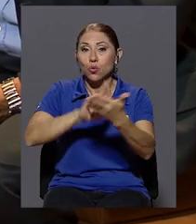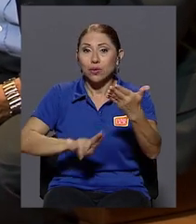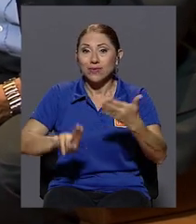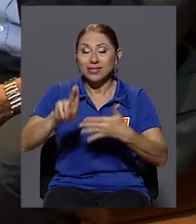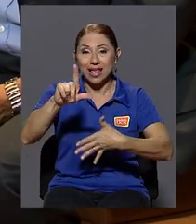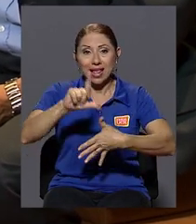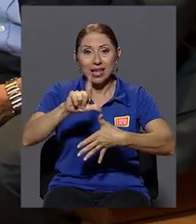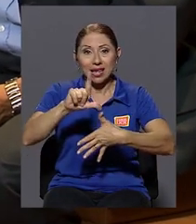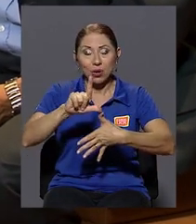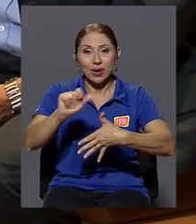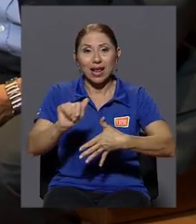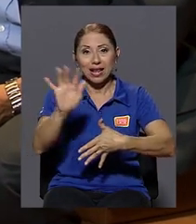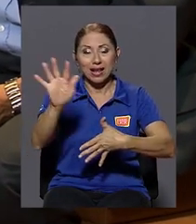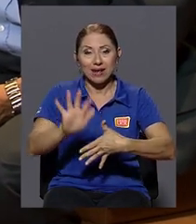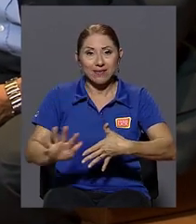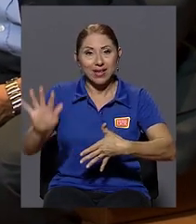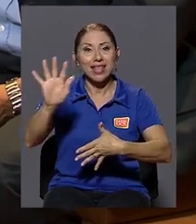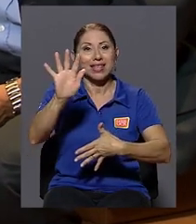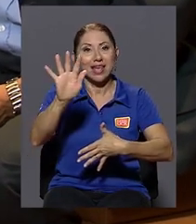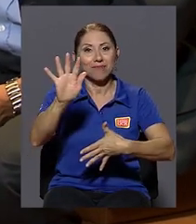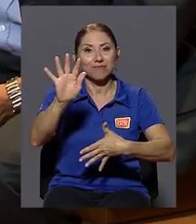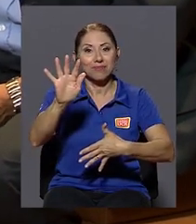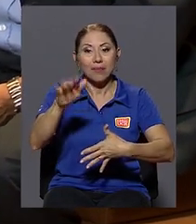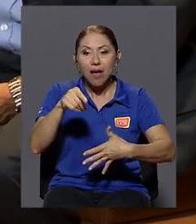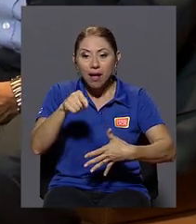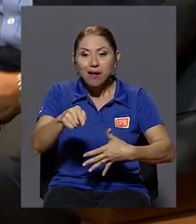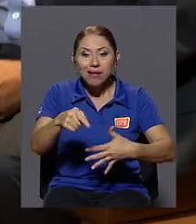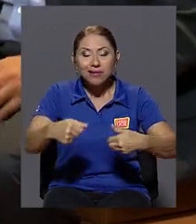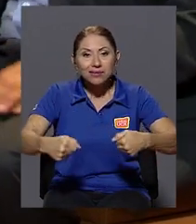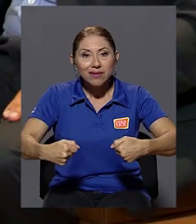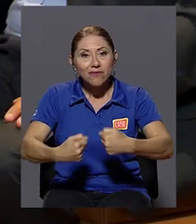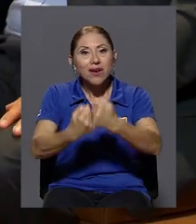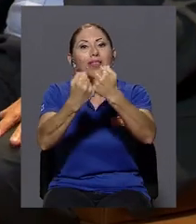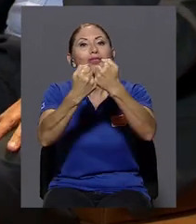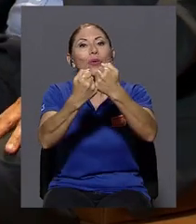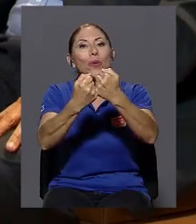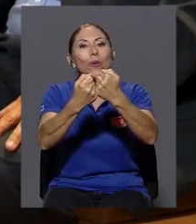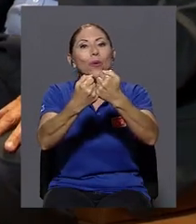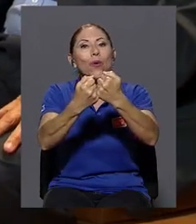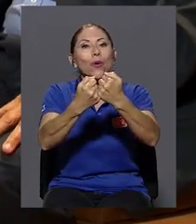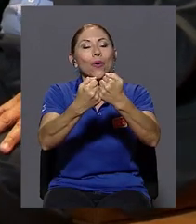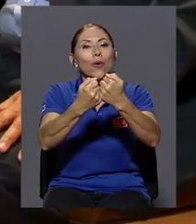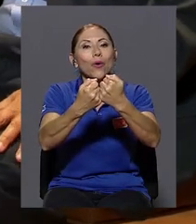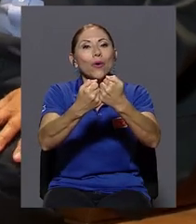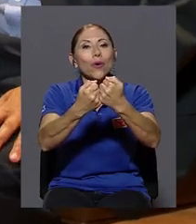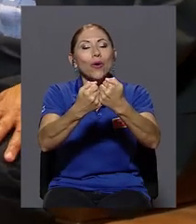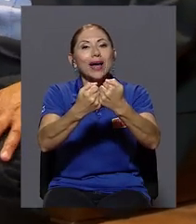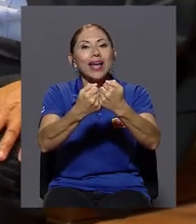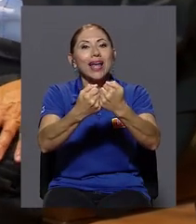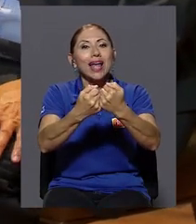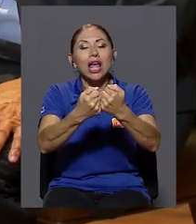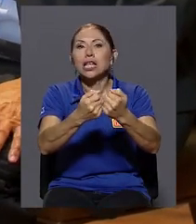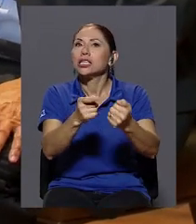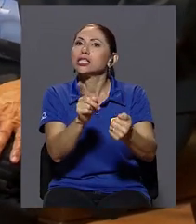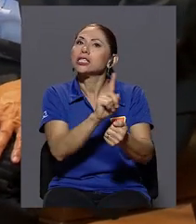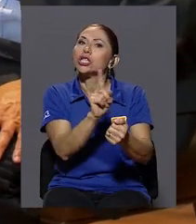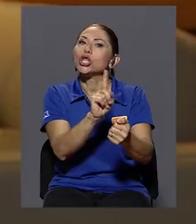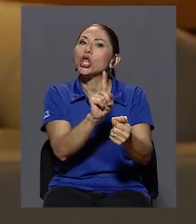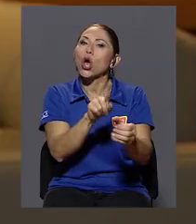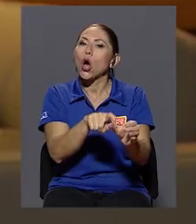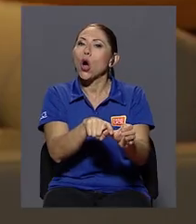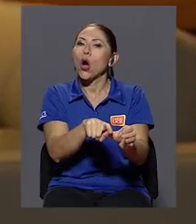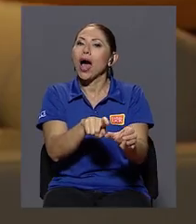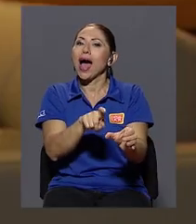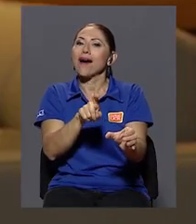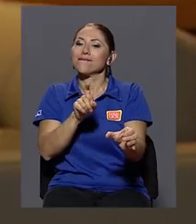Entonces, la Universidad Latinoamericana y Caribeña, ante ese reto, sin abandonar lo